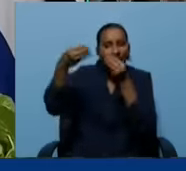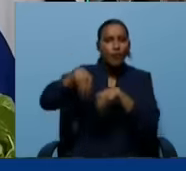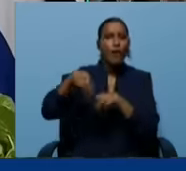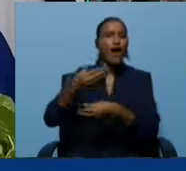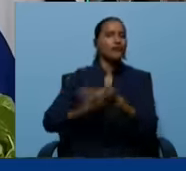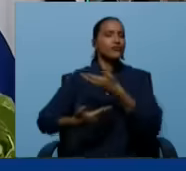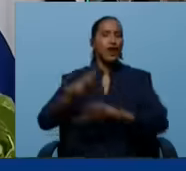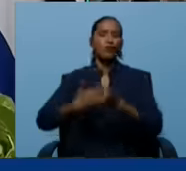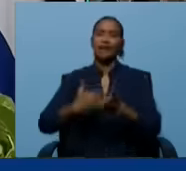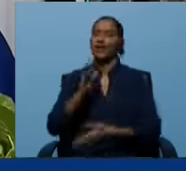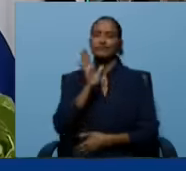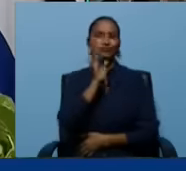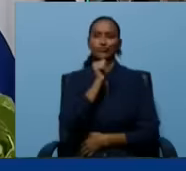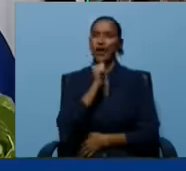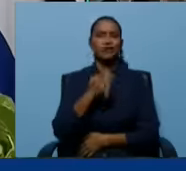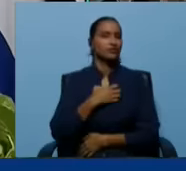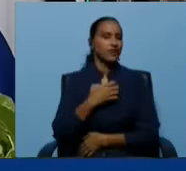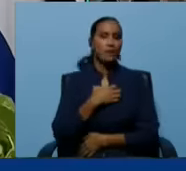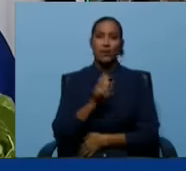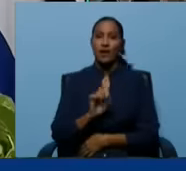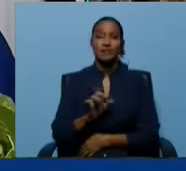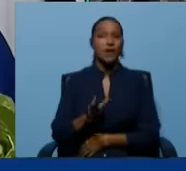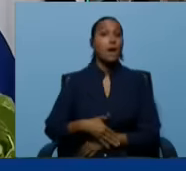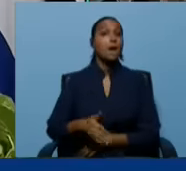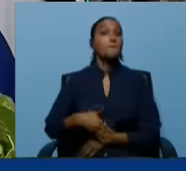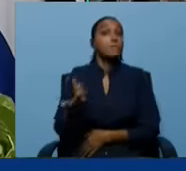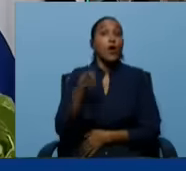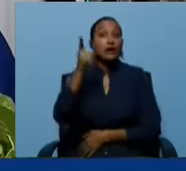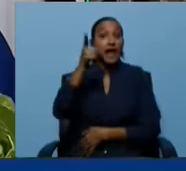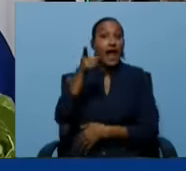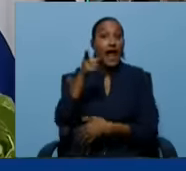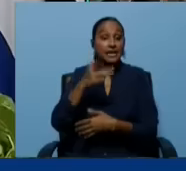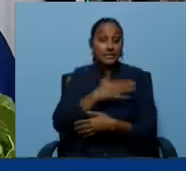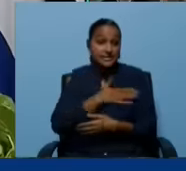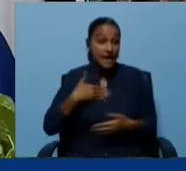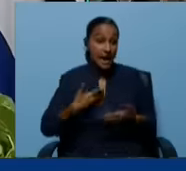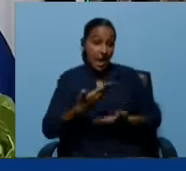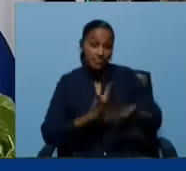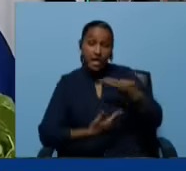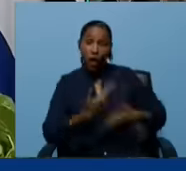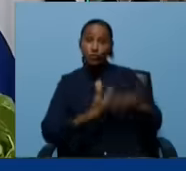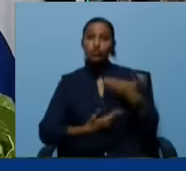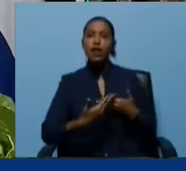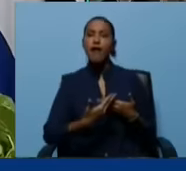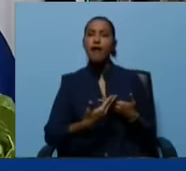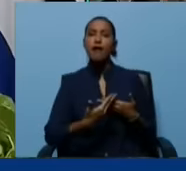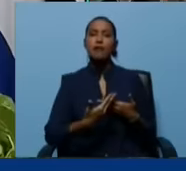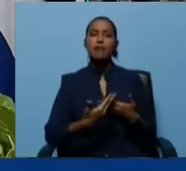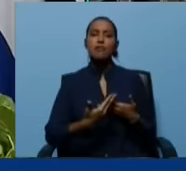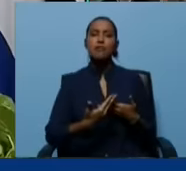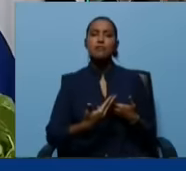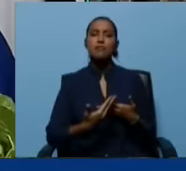Porque el imperialismo, cuando busca cómo negociar, busca cómo